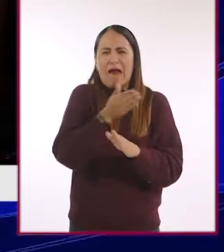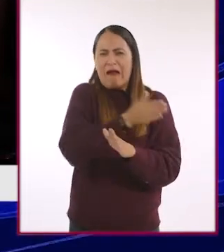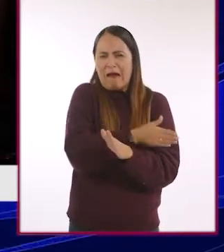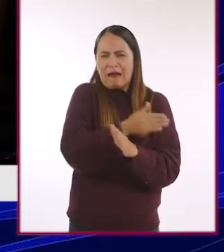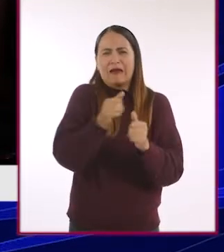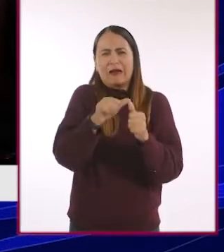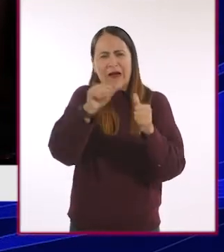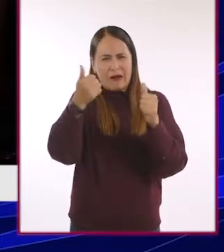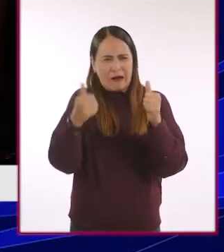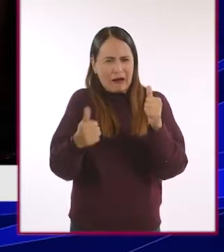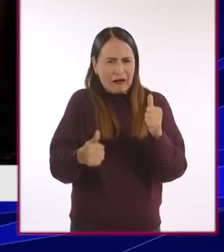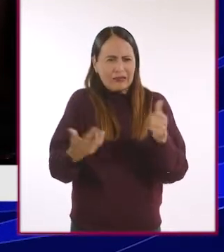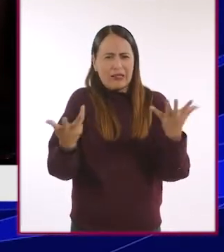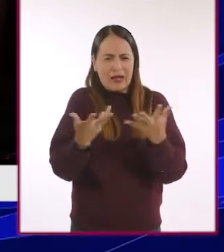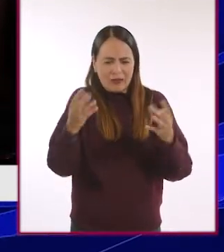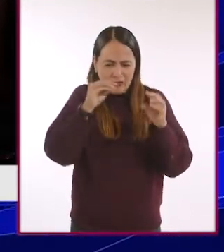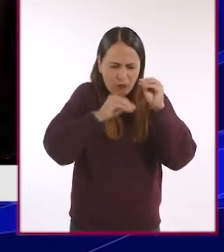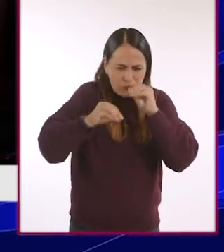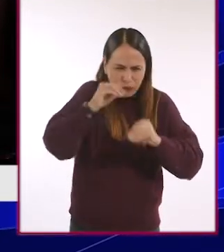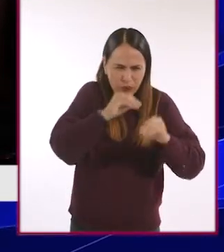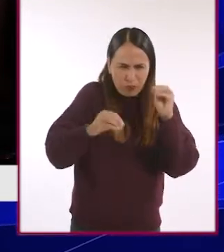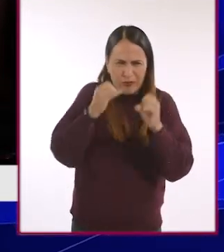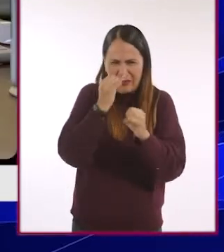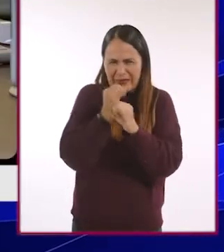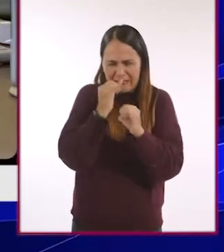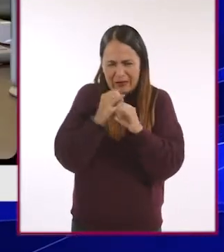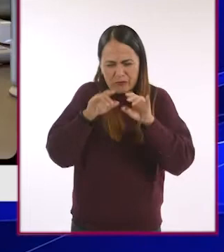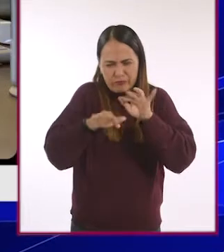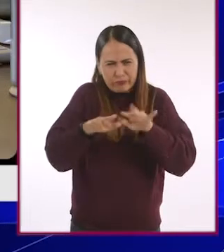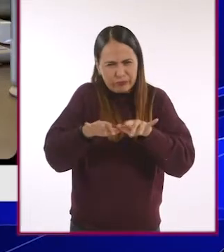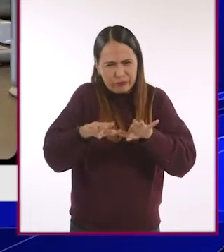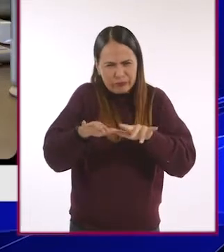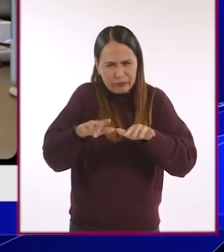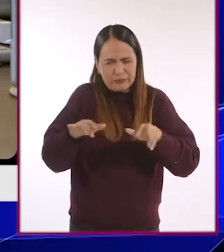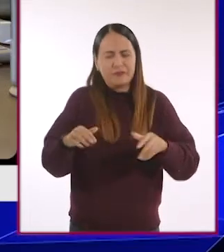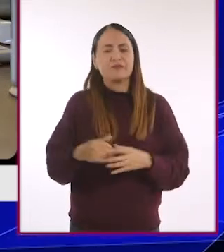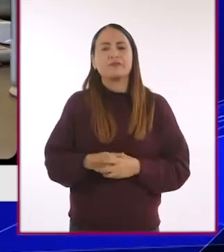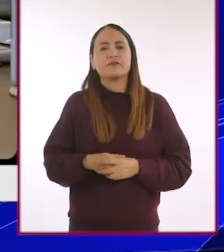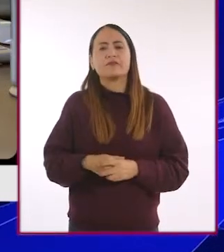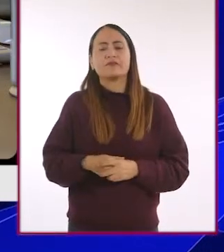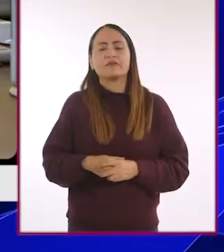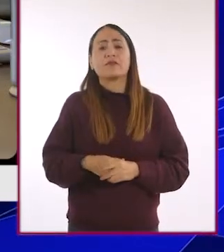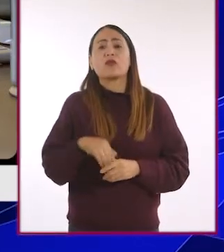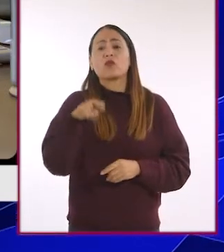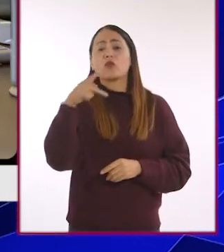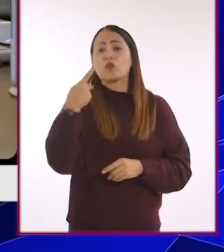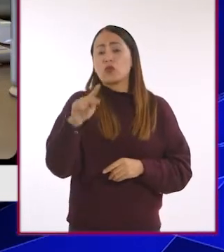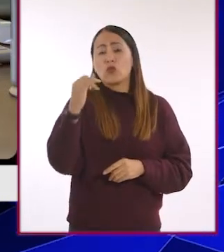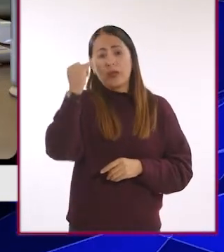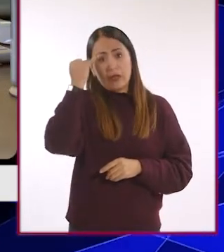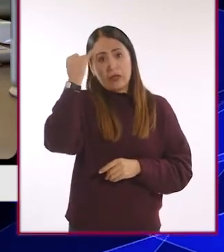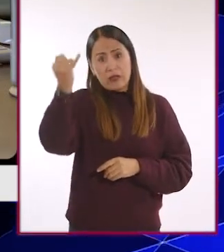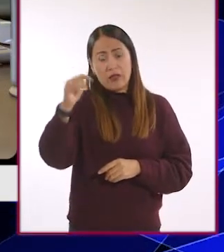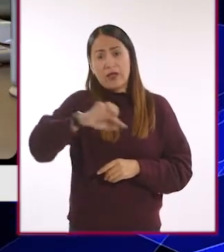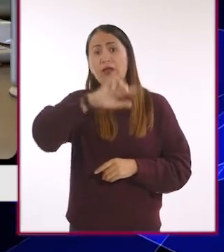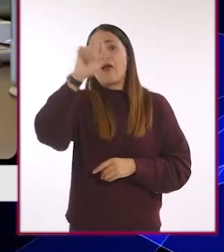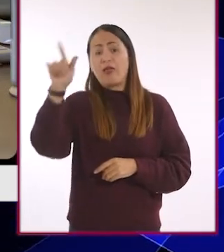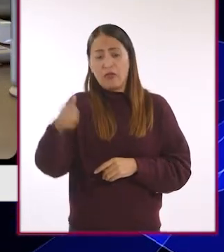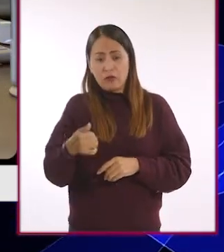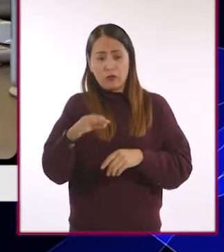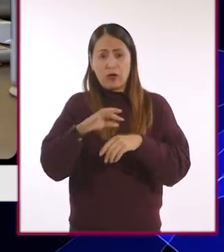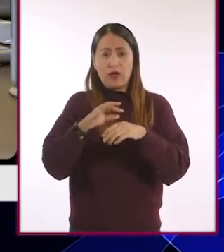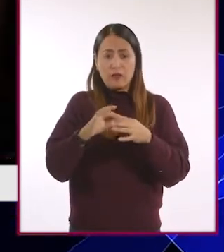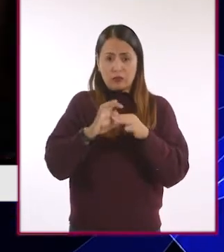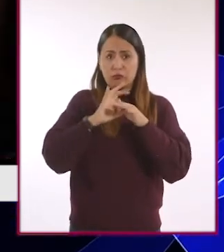estos universos, ¿no? Estos mundos. Claro. Oye, ¿y cómo conviertes una idea en una realidad animada? ¿Cuáles son